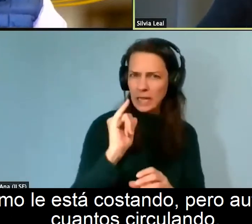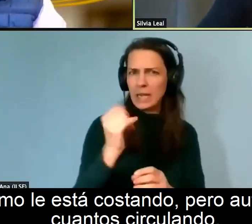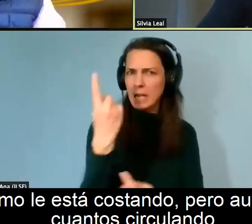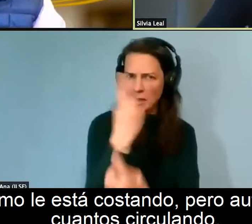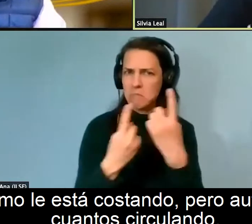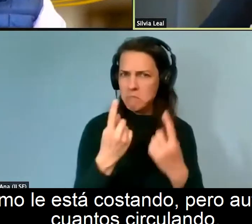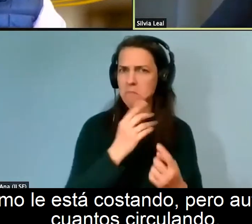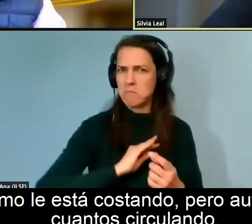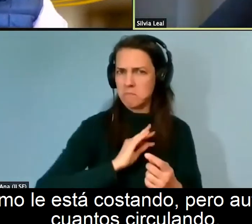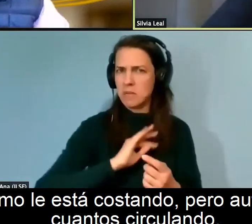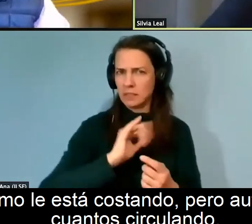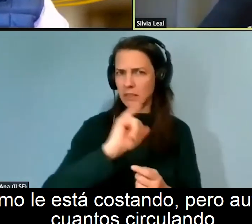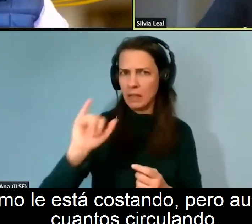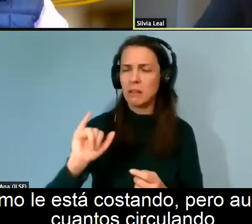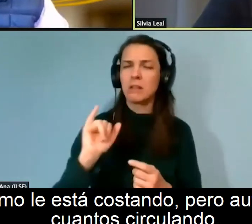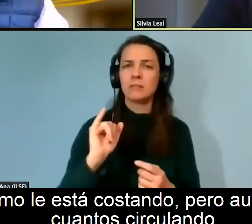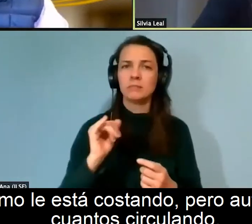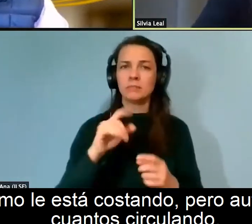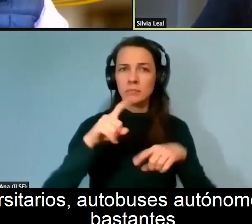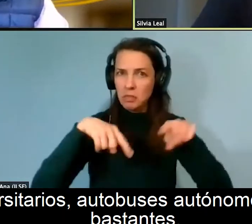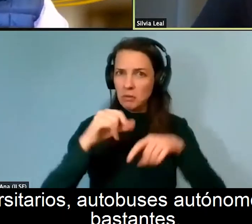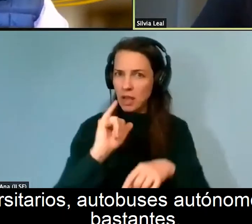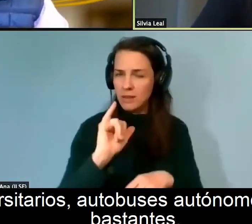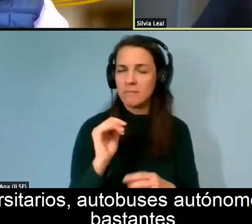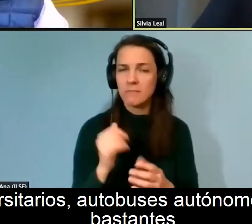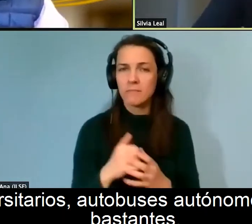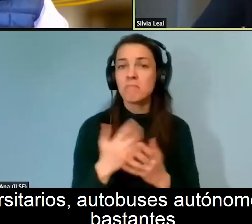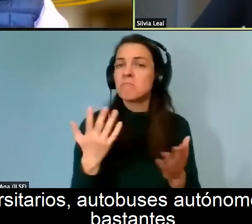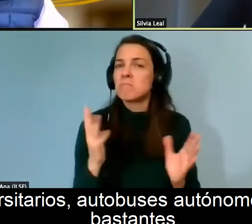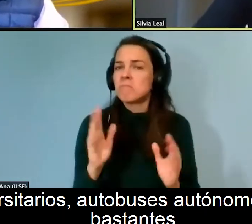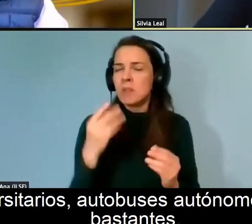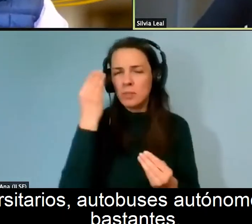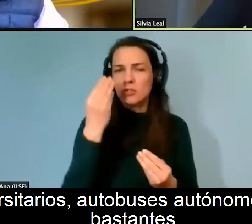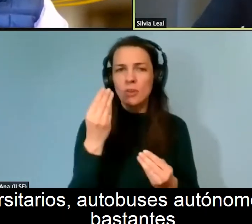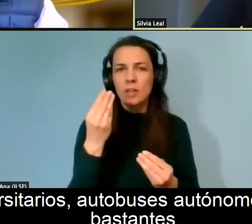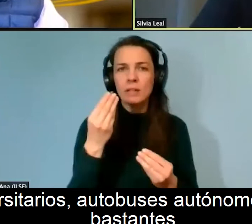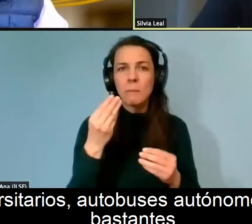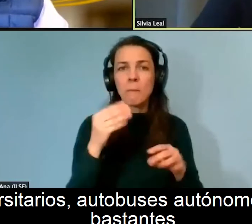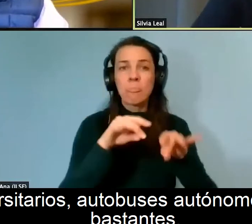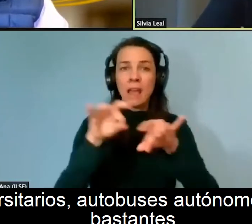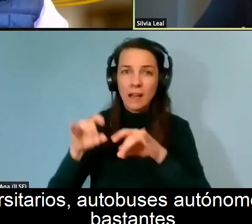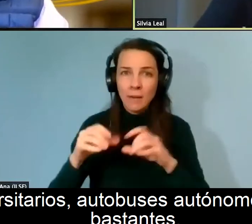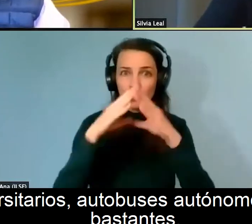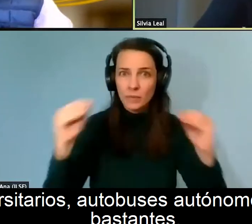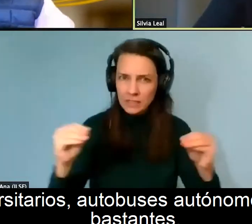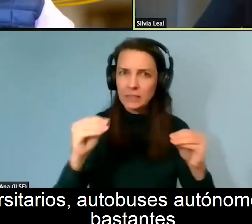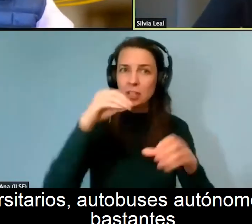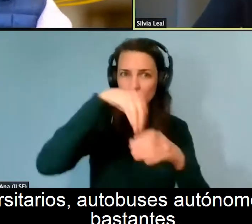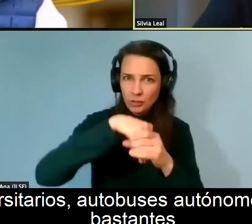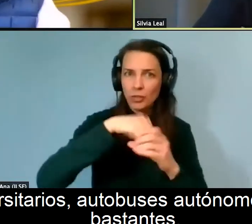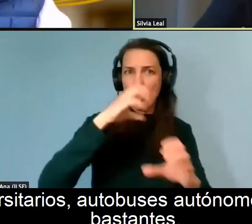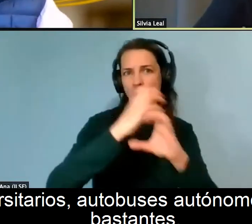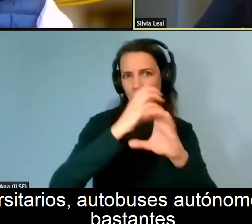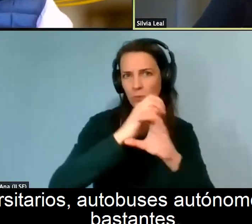unos cuantos por ahí circulando. Entonces, bueno, en campus universitarios, autobuses autónomos empieza a haber